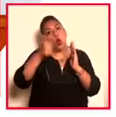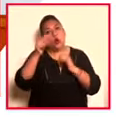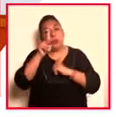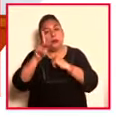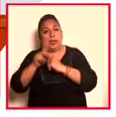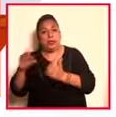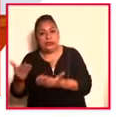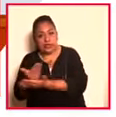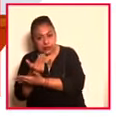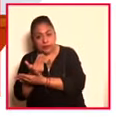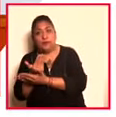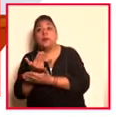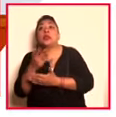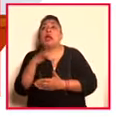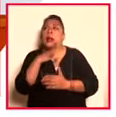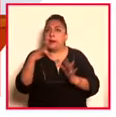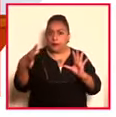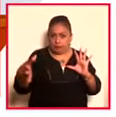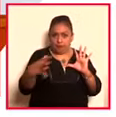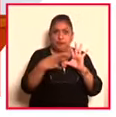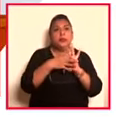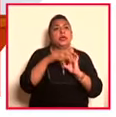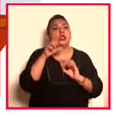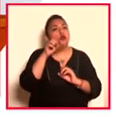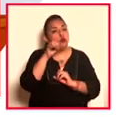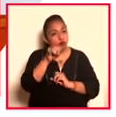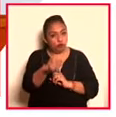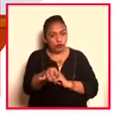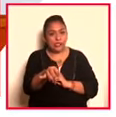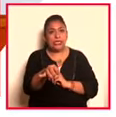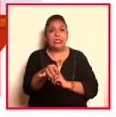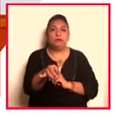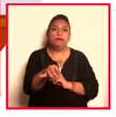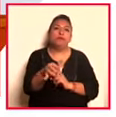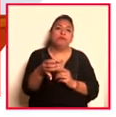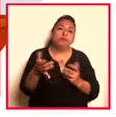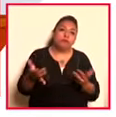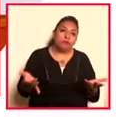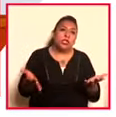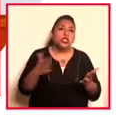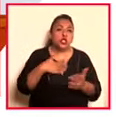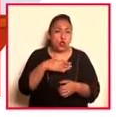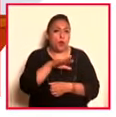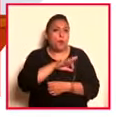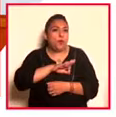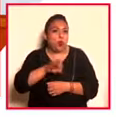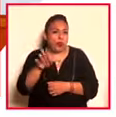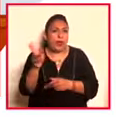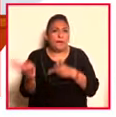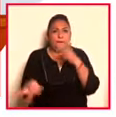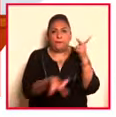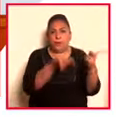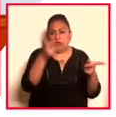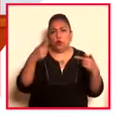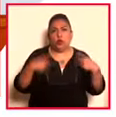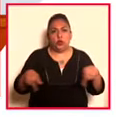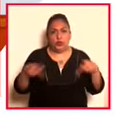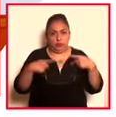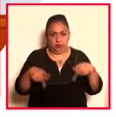entonces había un vínculo que por el cual yo podía hacer preguntas a las